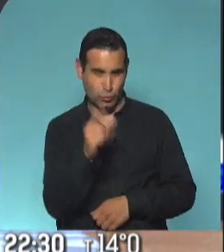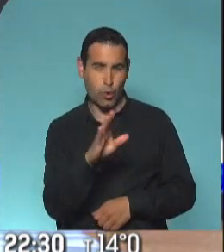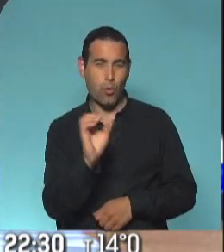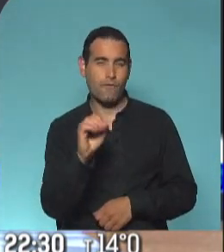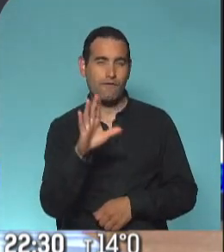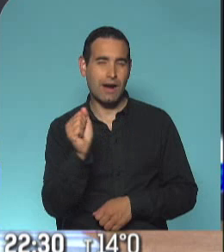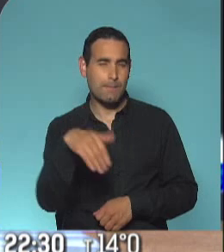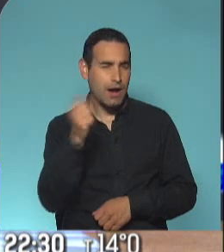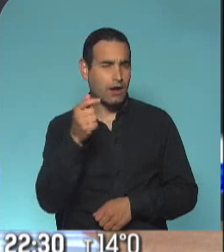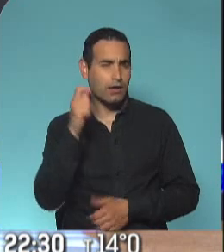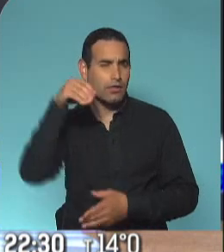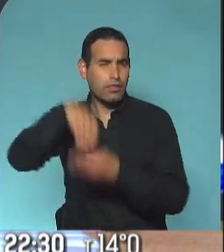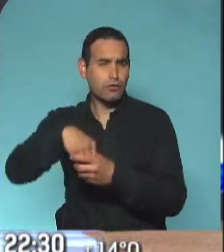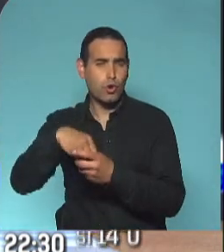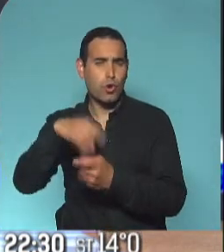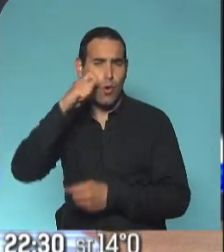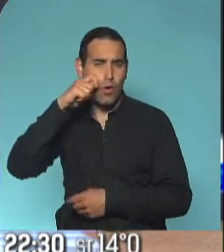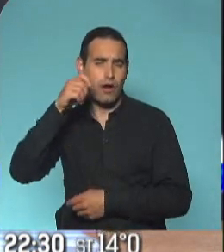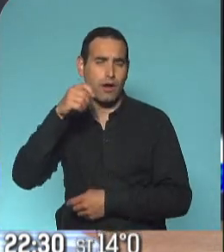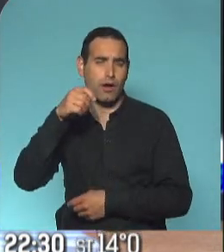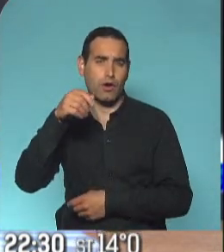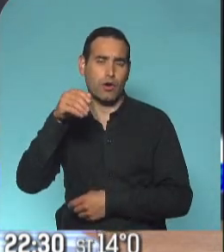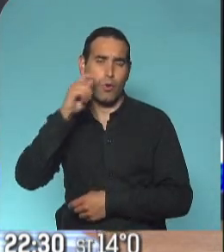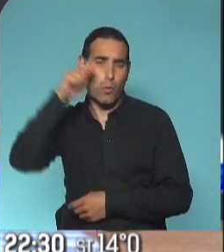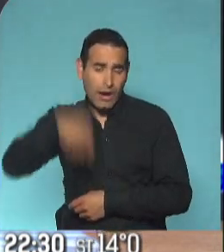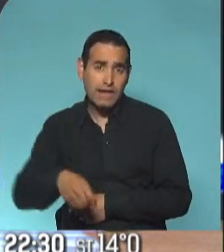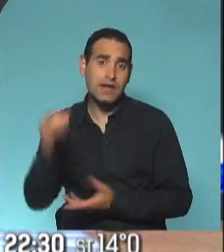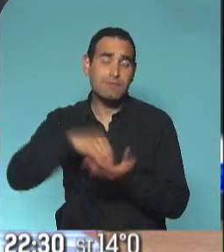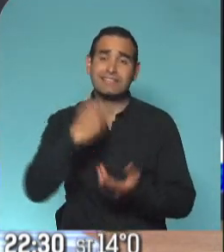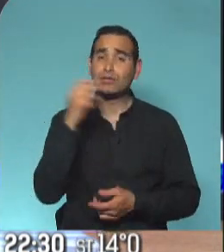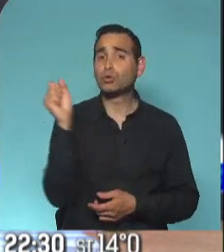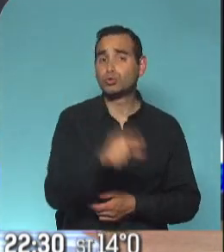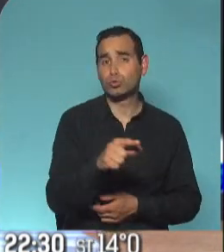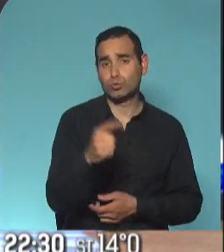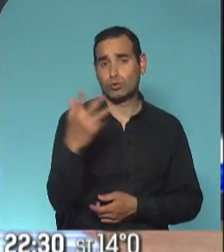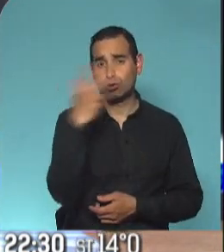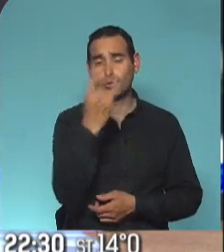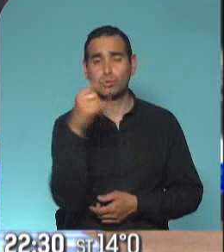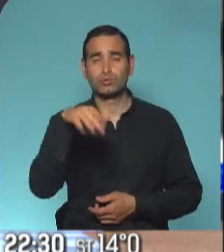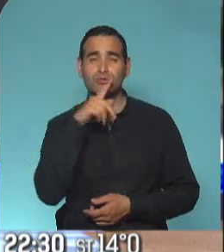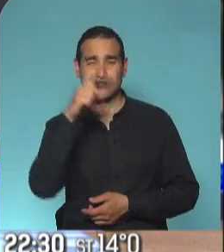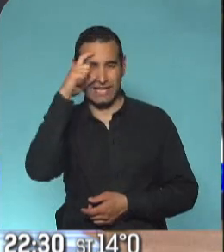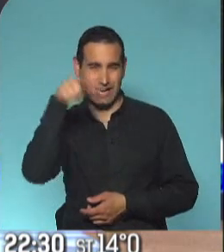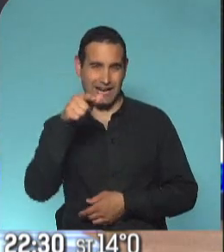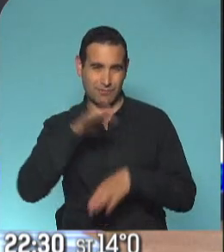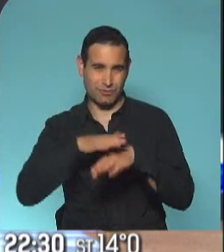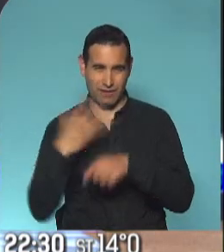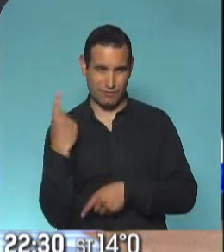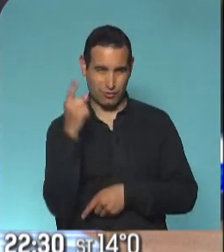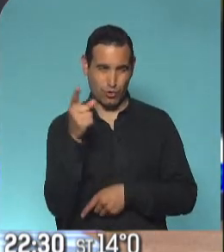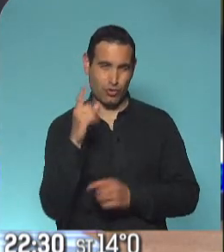en Ucrania y qué hizo su hijo Hunter, que efectivamente fue ejecutivo de una compañía de gas privada. Ahora